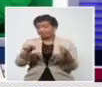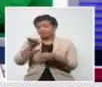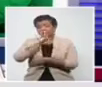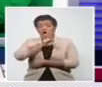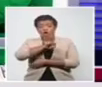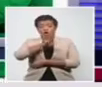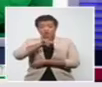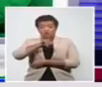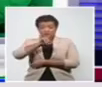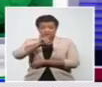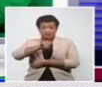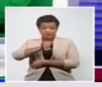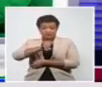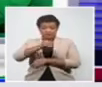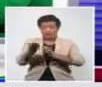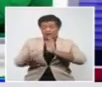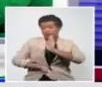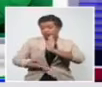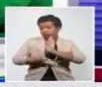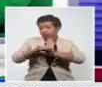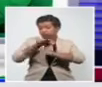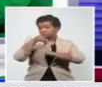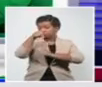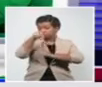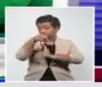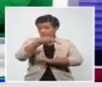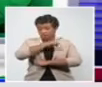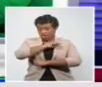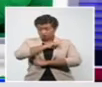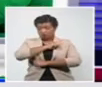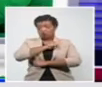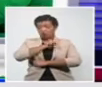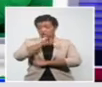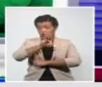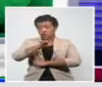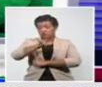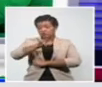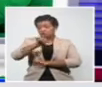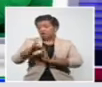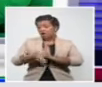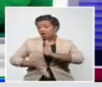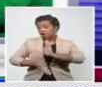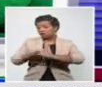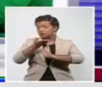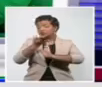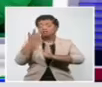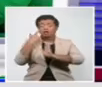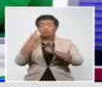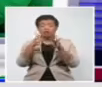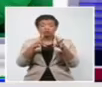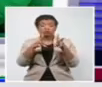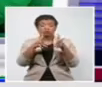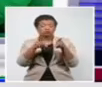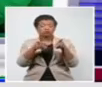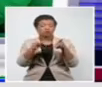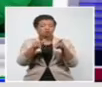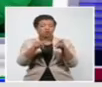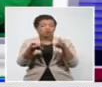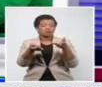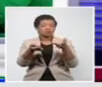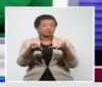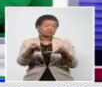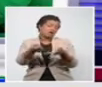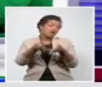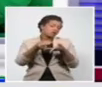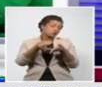896 altas en el día de ayer, una cifra que ayuda, pero no